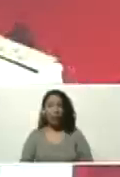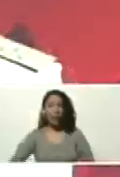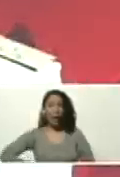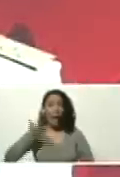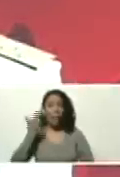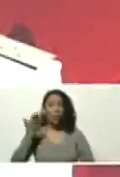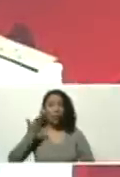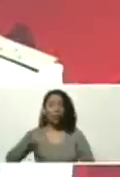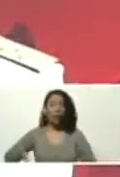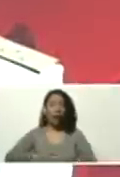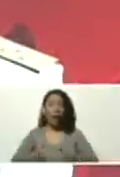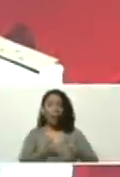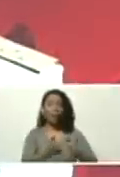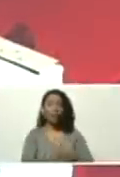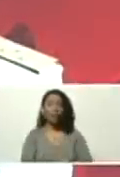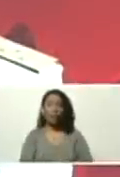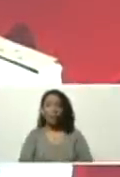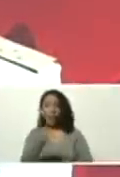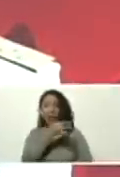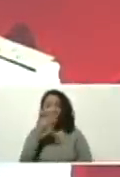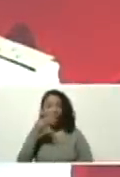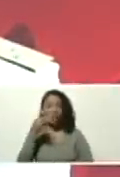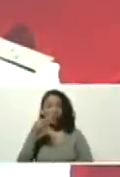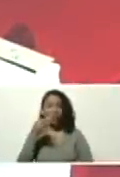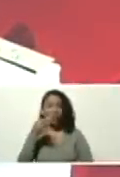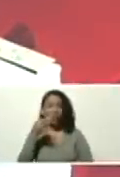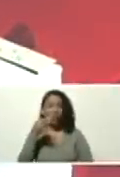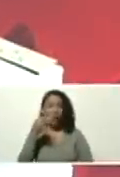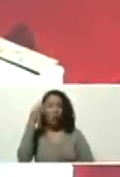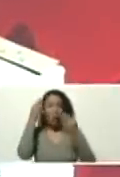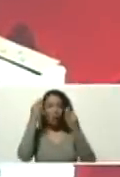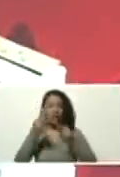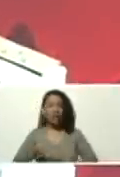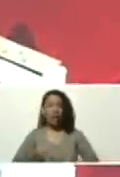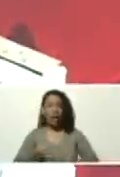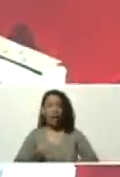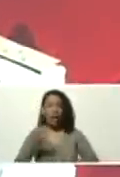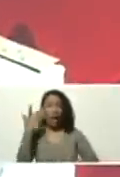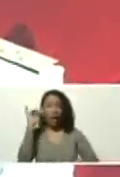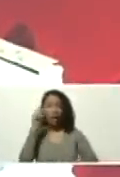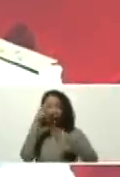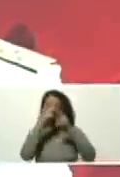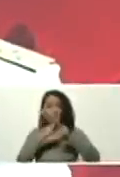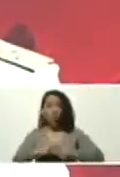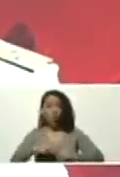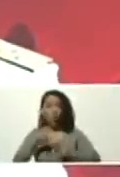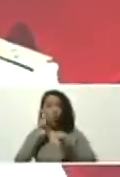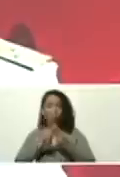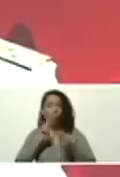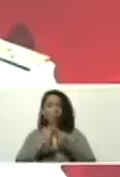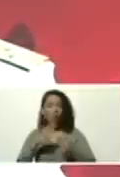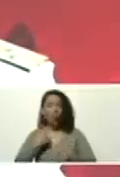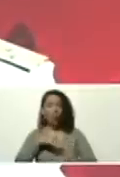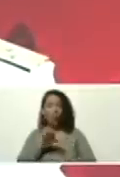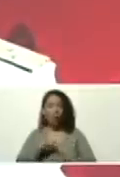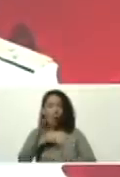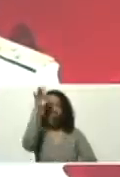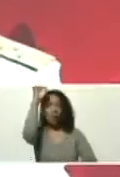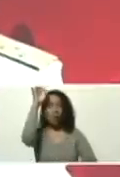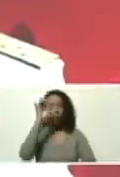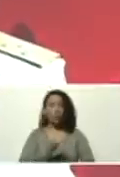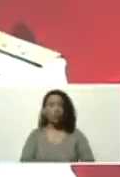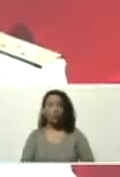trayectoria, excelentes oficiales a quienes tuvimos el honor de conocer desde nuestras almas mater.